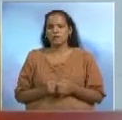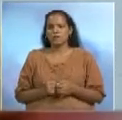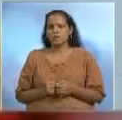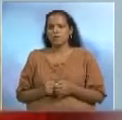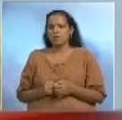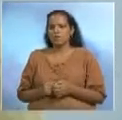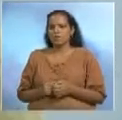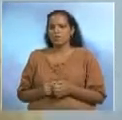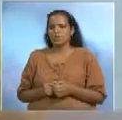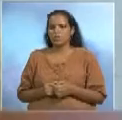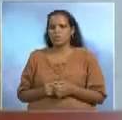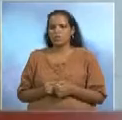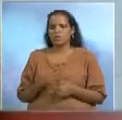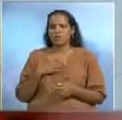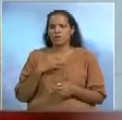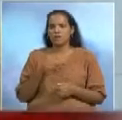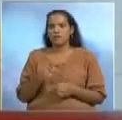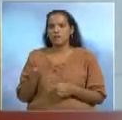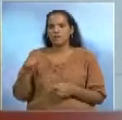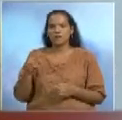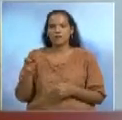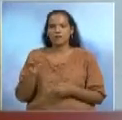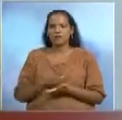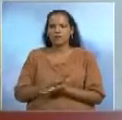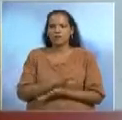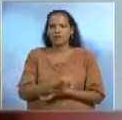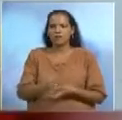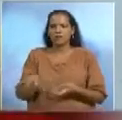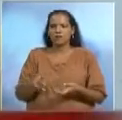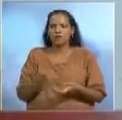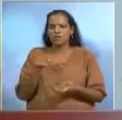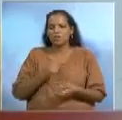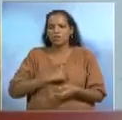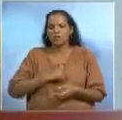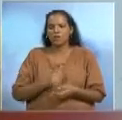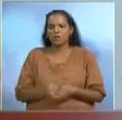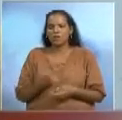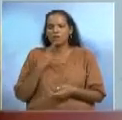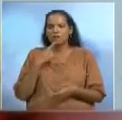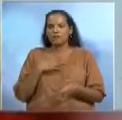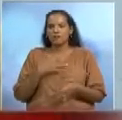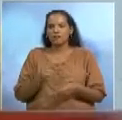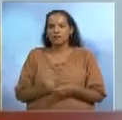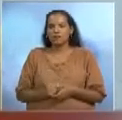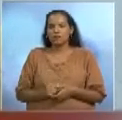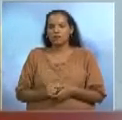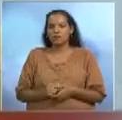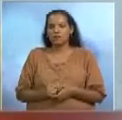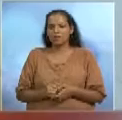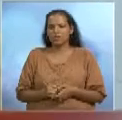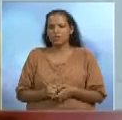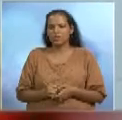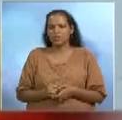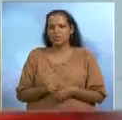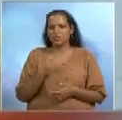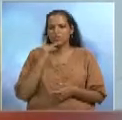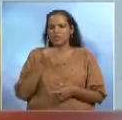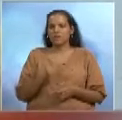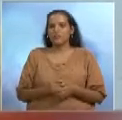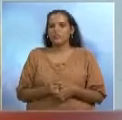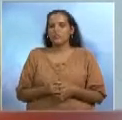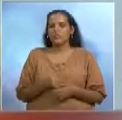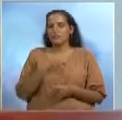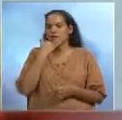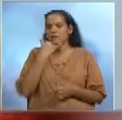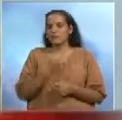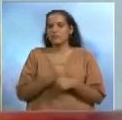de los predios están ocupados. Aquí no hay predios vacíos, por eso es la molestia que tienen los moradores, porque han tratado de